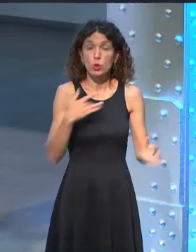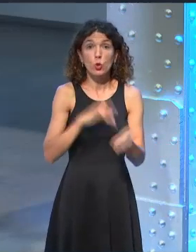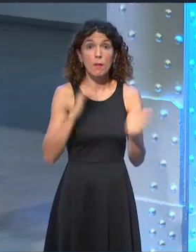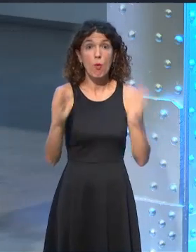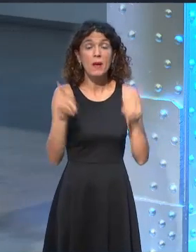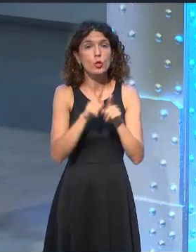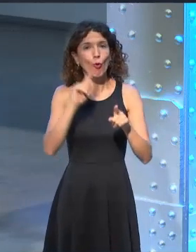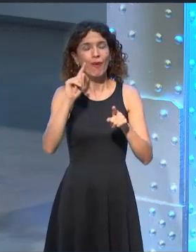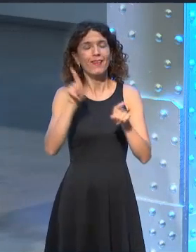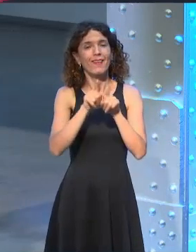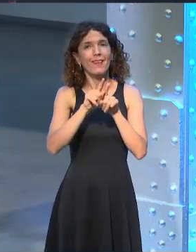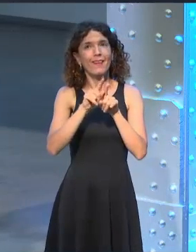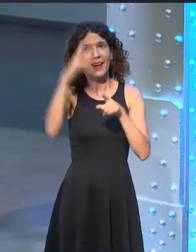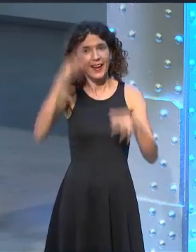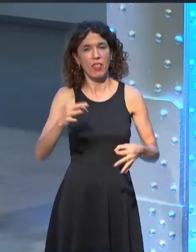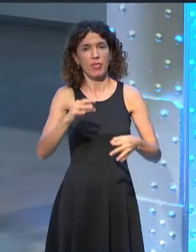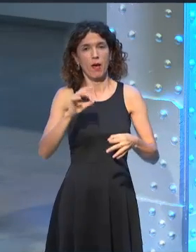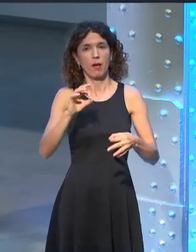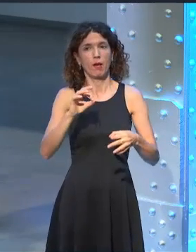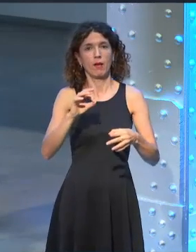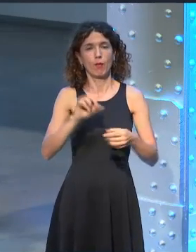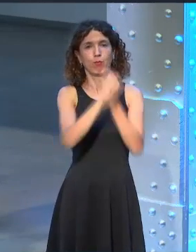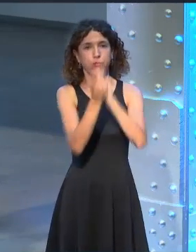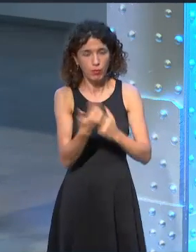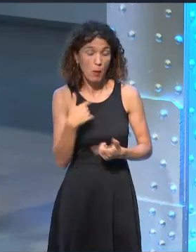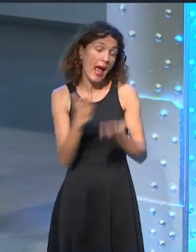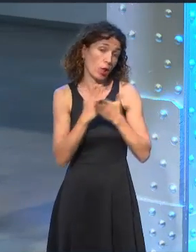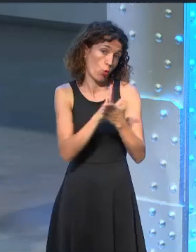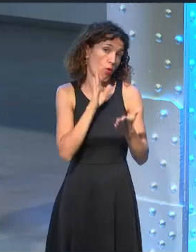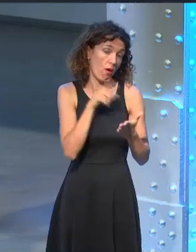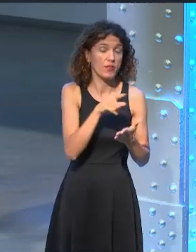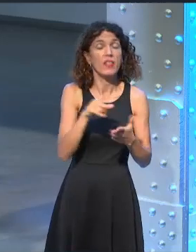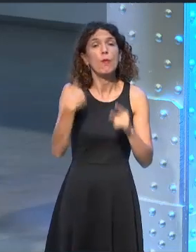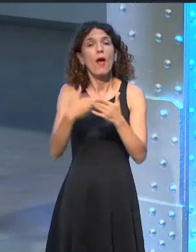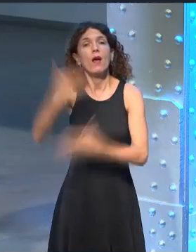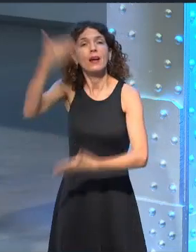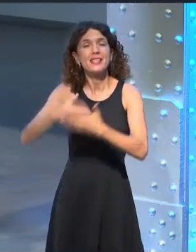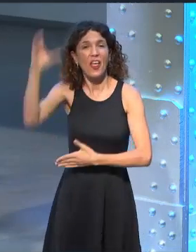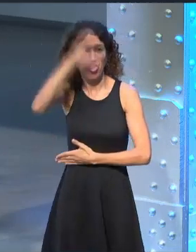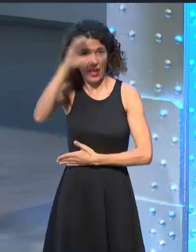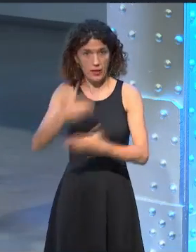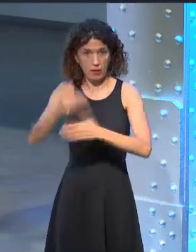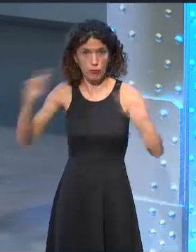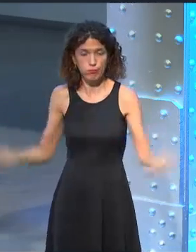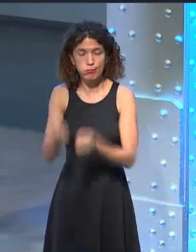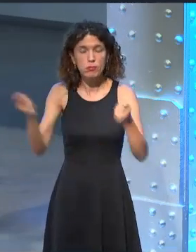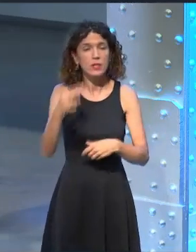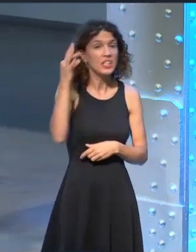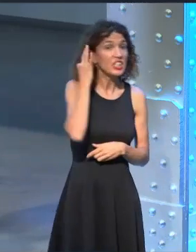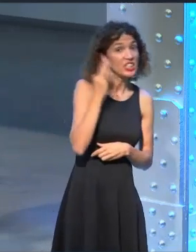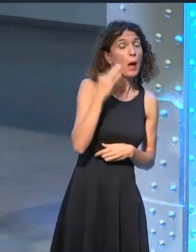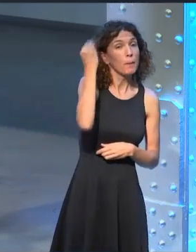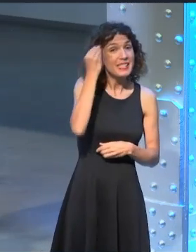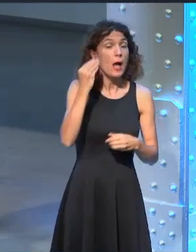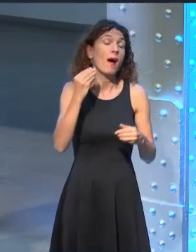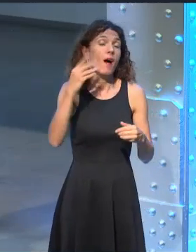se cambia la creencia, y por lo menos en este estudio, ¿no? que luego lo publicó la revista Science, las niñas pensaban que eran menos brillantes